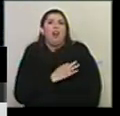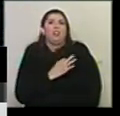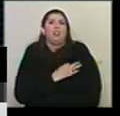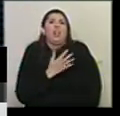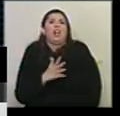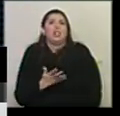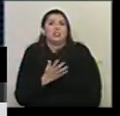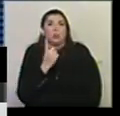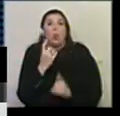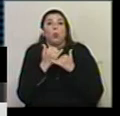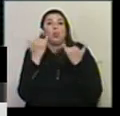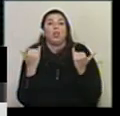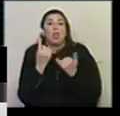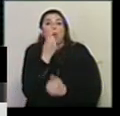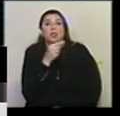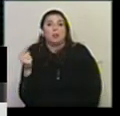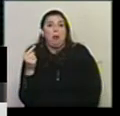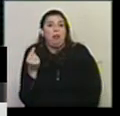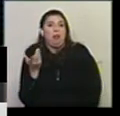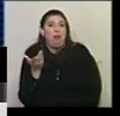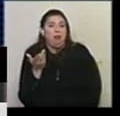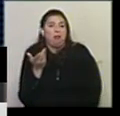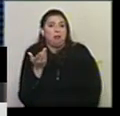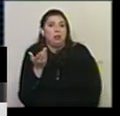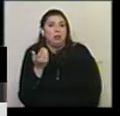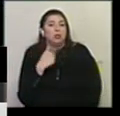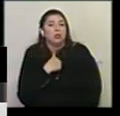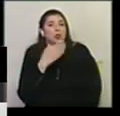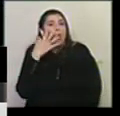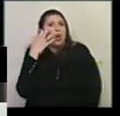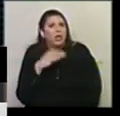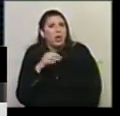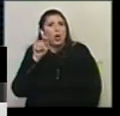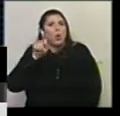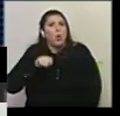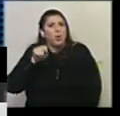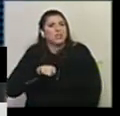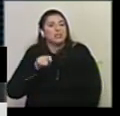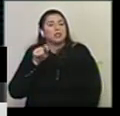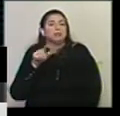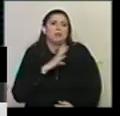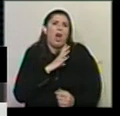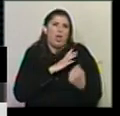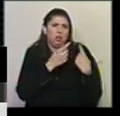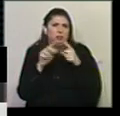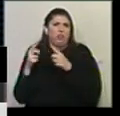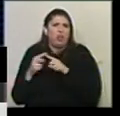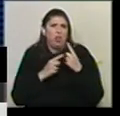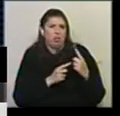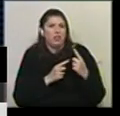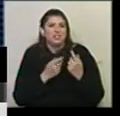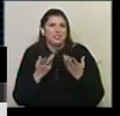puede ser un día, la vida puede ser una semana. Yo creo que los jueces en ese sentido hay distintas opiniones. Acá tampoco hay unanimidad.